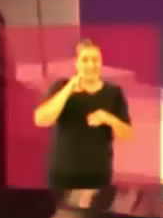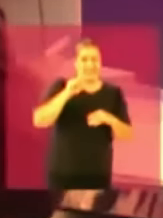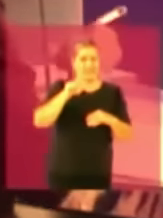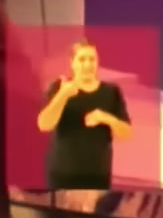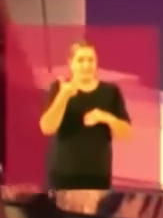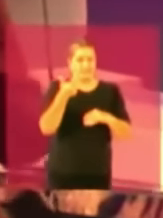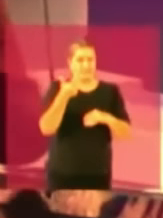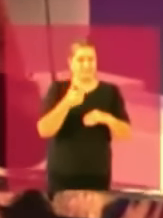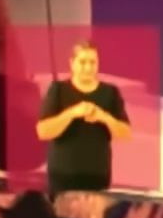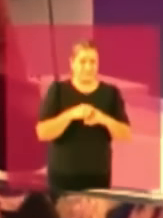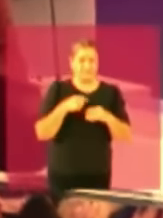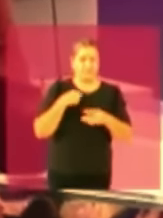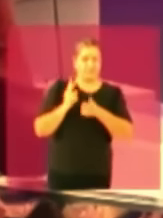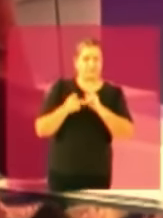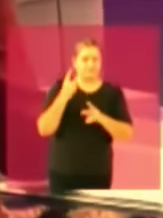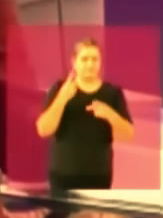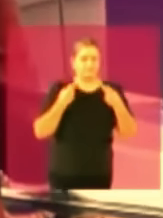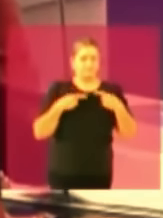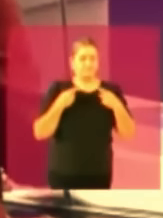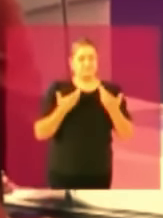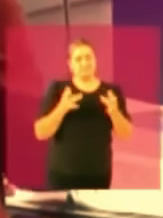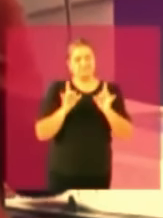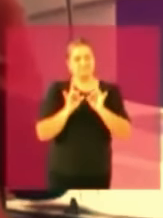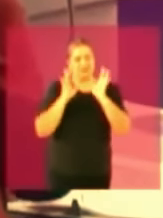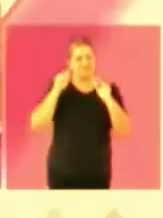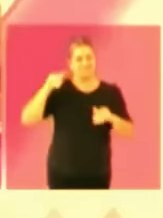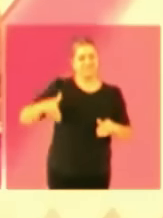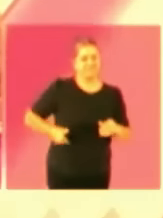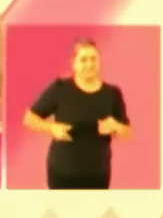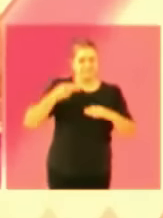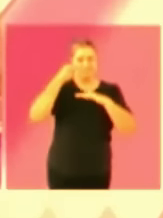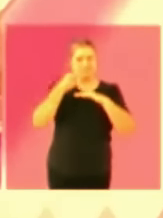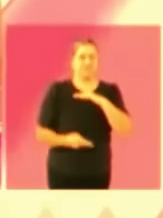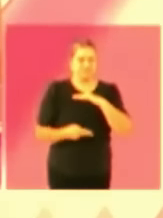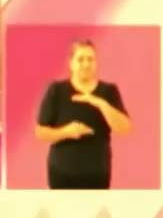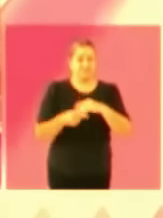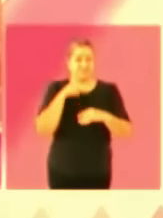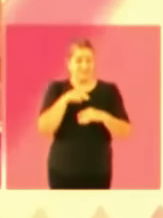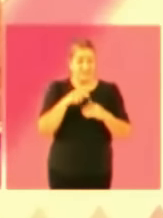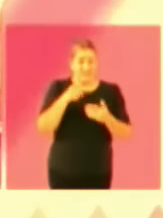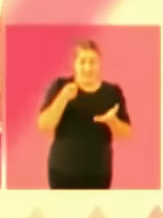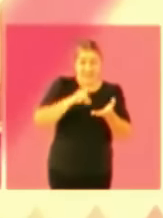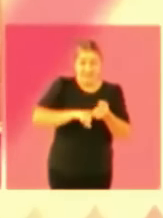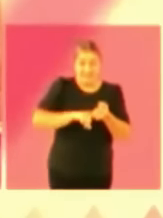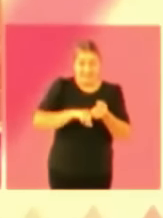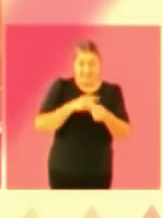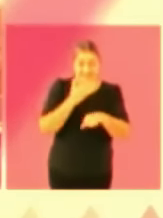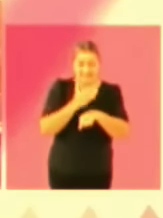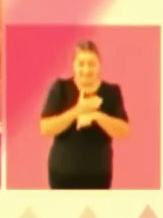piojos. Sí, pero ella no dice cuál medicamento fue. Por ejemplo, le faltaba más consistencia. Ella estaba refiriendo a la